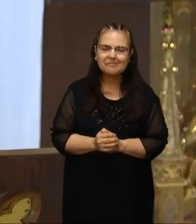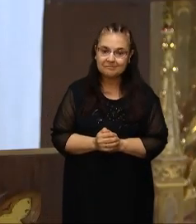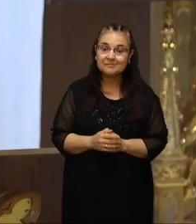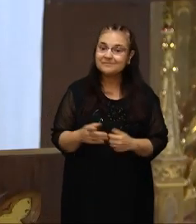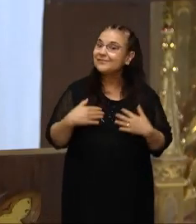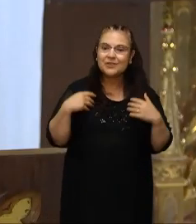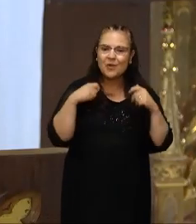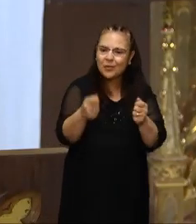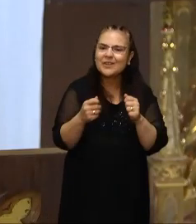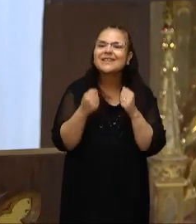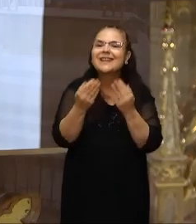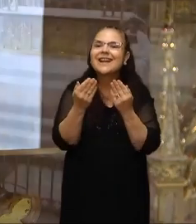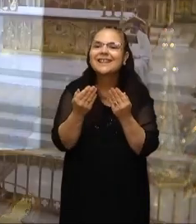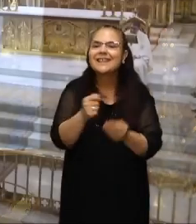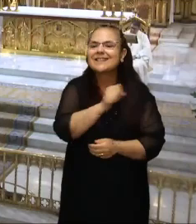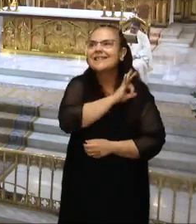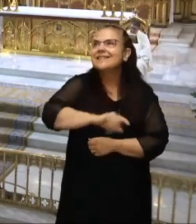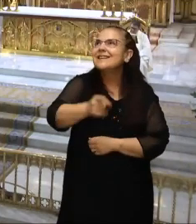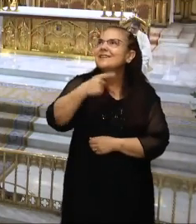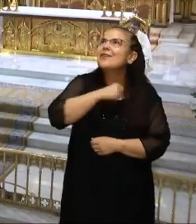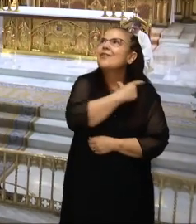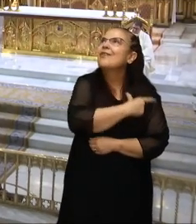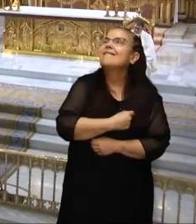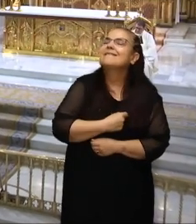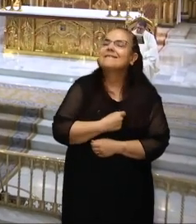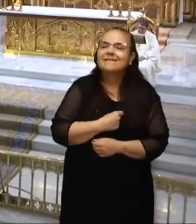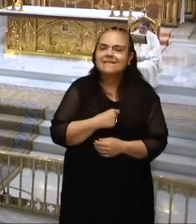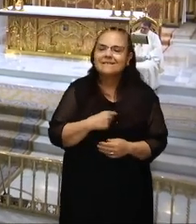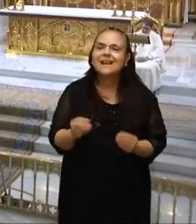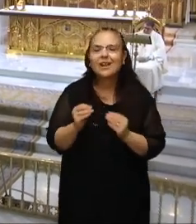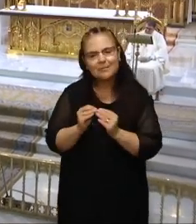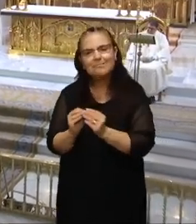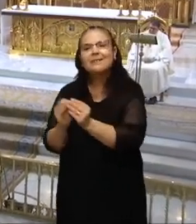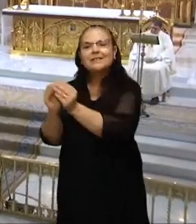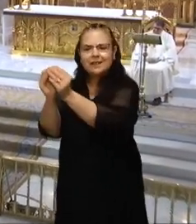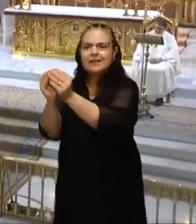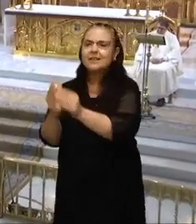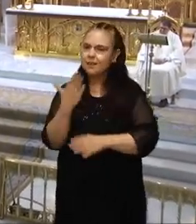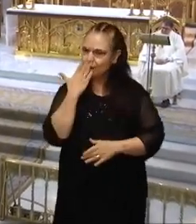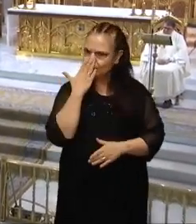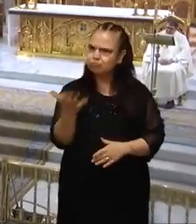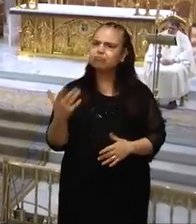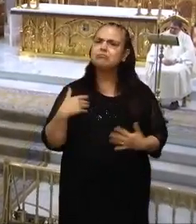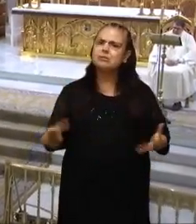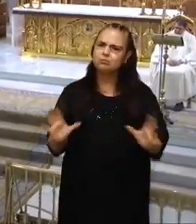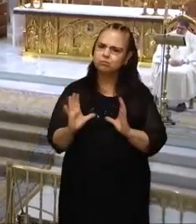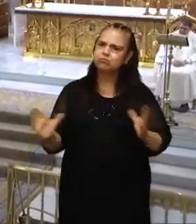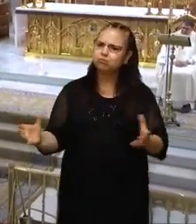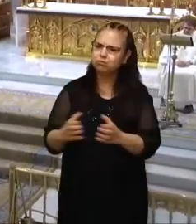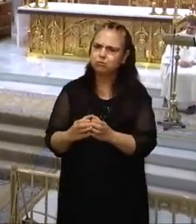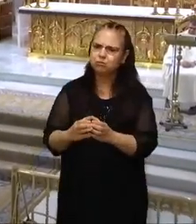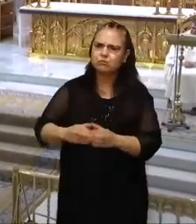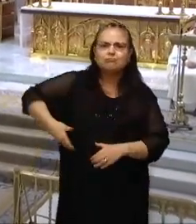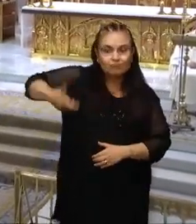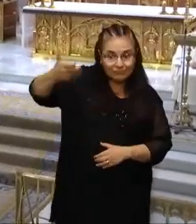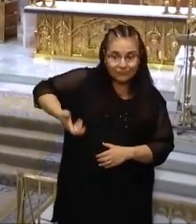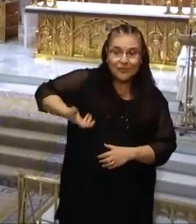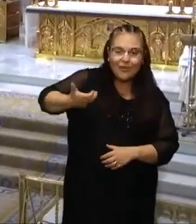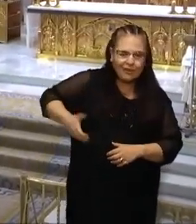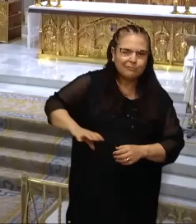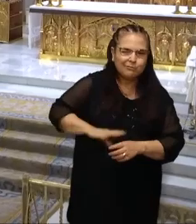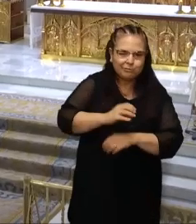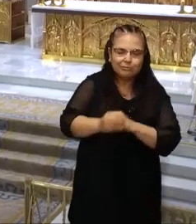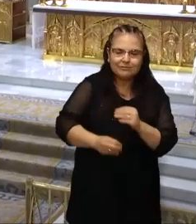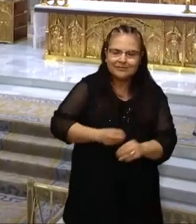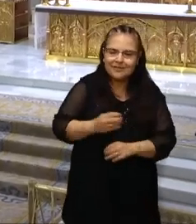Doy gracias al Señor de todo corazón, en compañía de los rectos en la asamblea. Grandes son las obras del